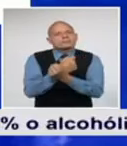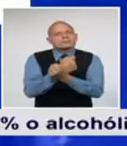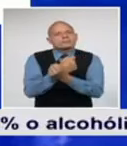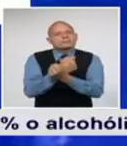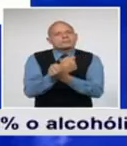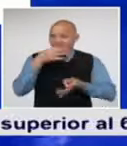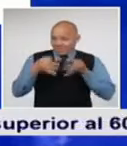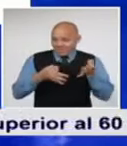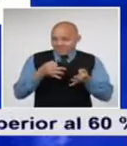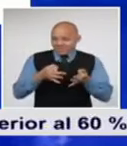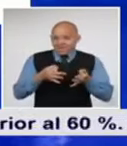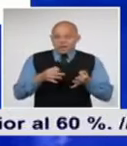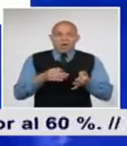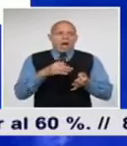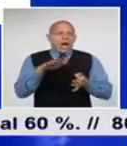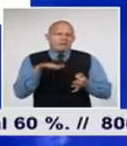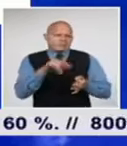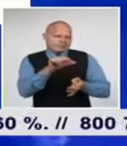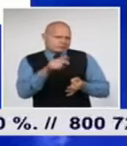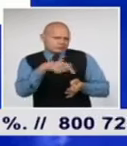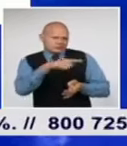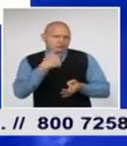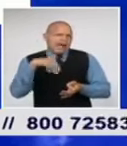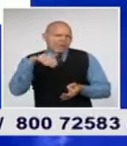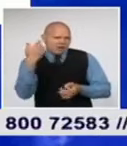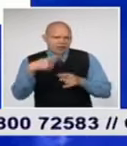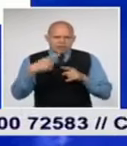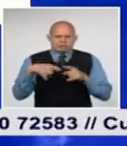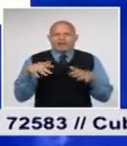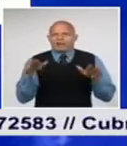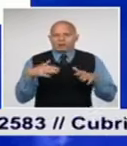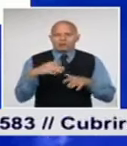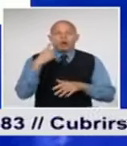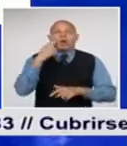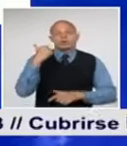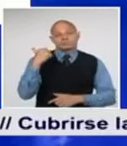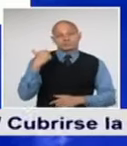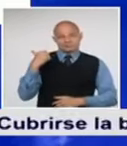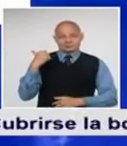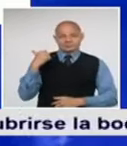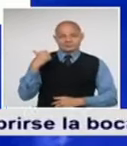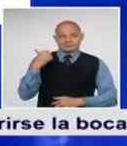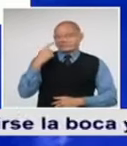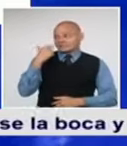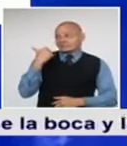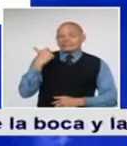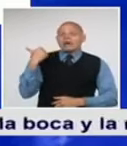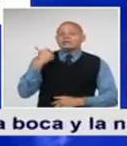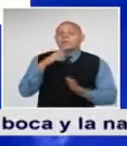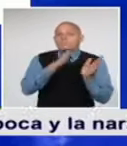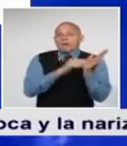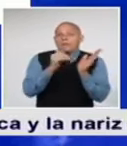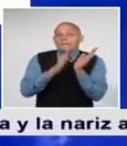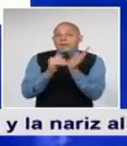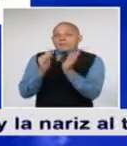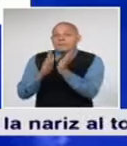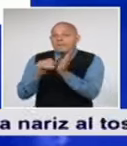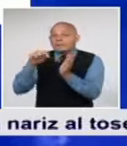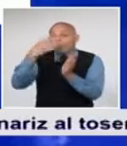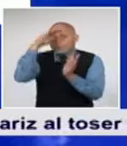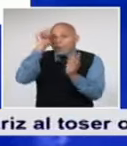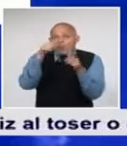medidas. Miren Cuba cómo ha ido incrementando el número de casos, esos son casos por mes, cómo